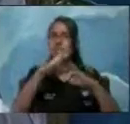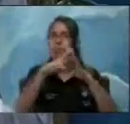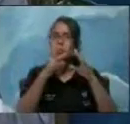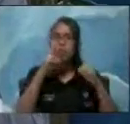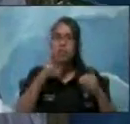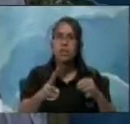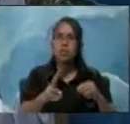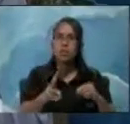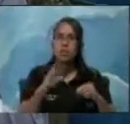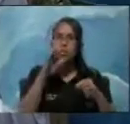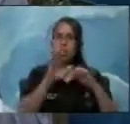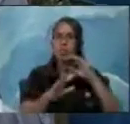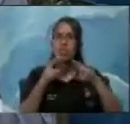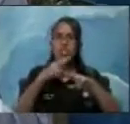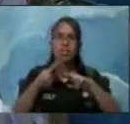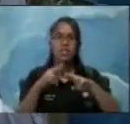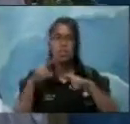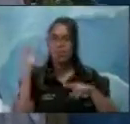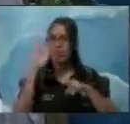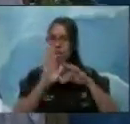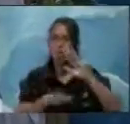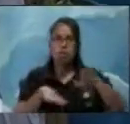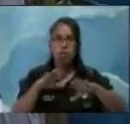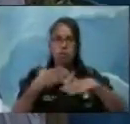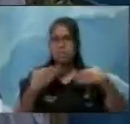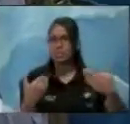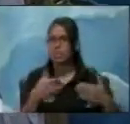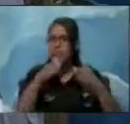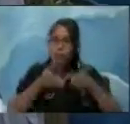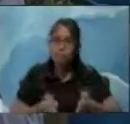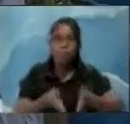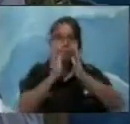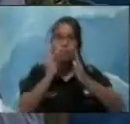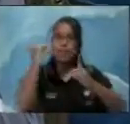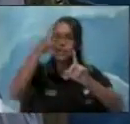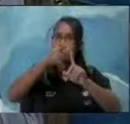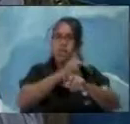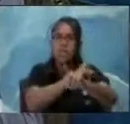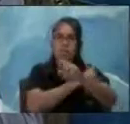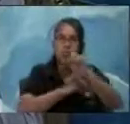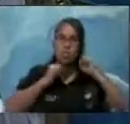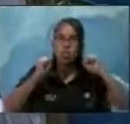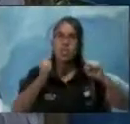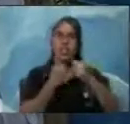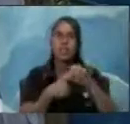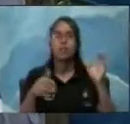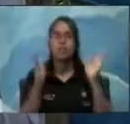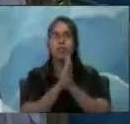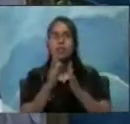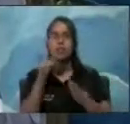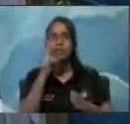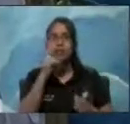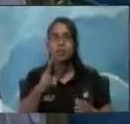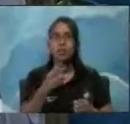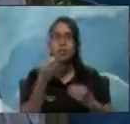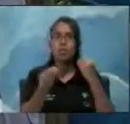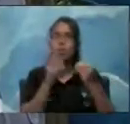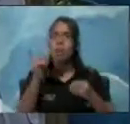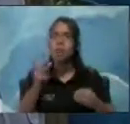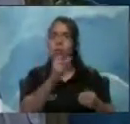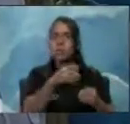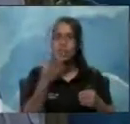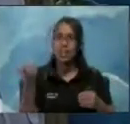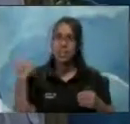los niños que venían con los pies torcidos enderezados a través del poder del espíritu santo vimos como personas que tenían